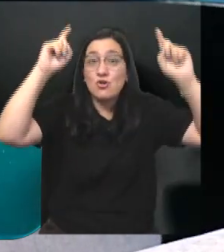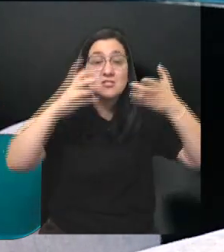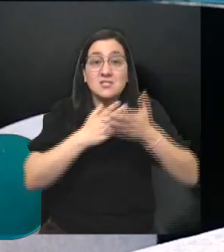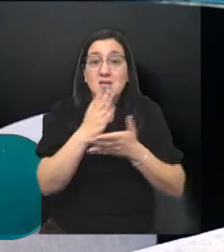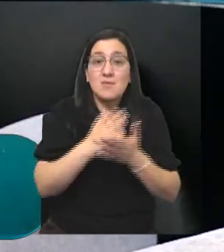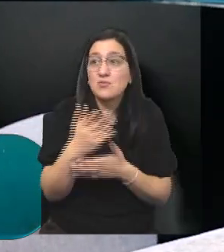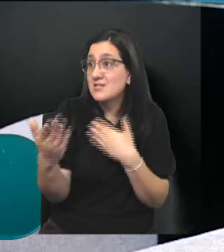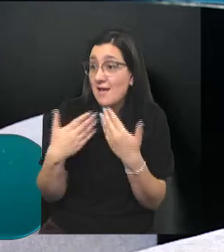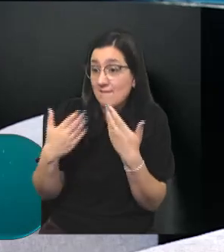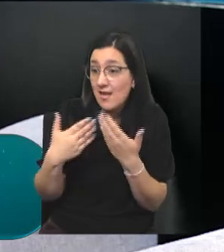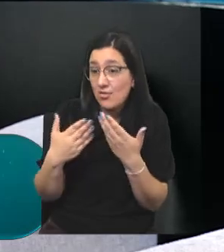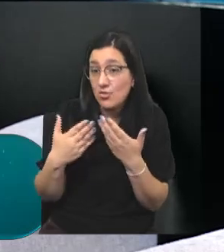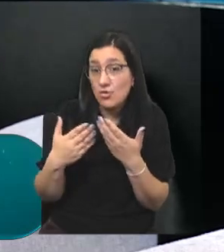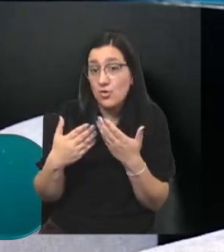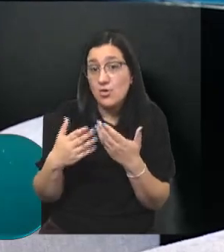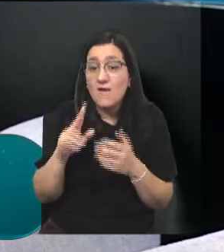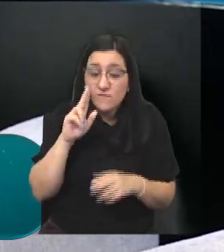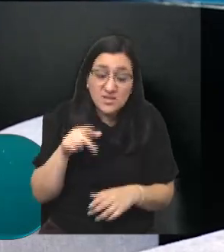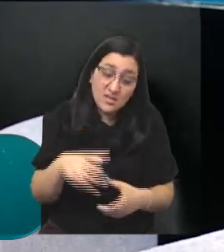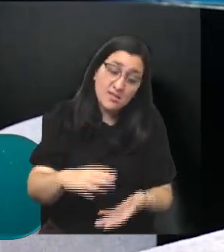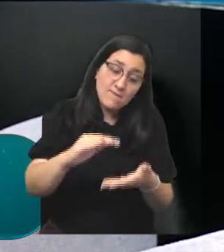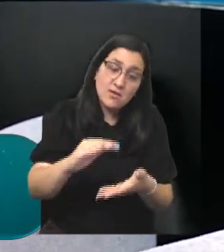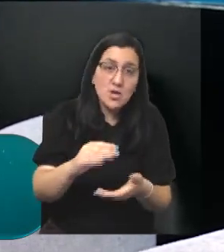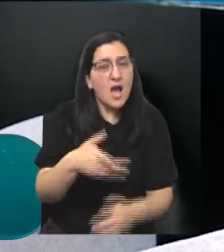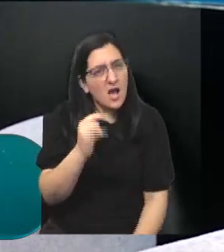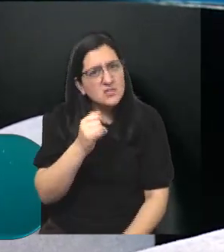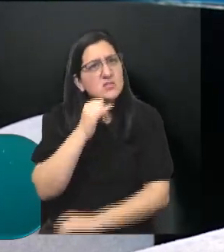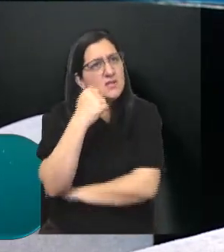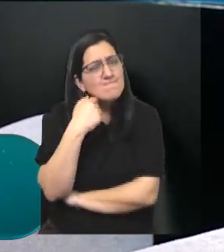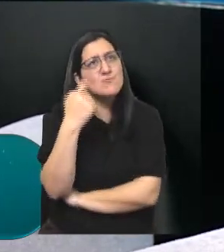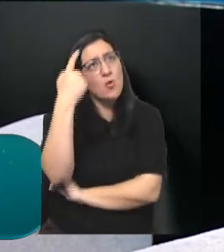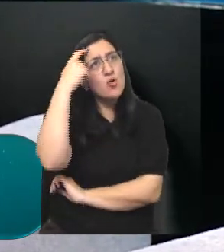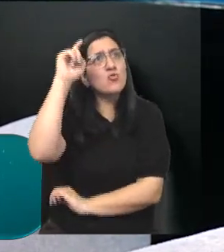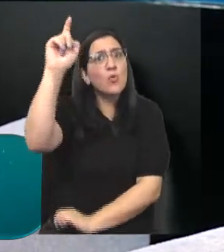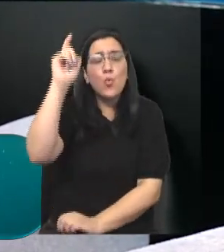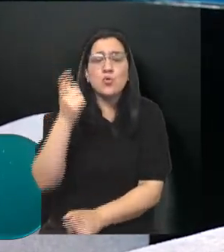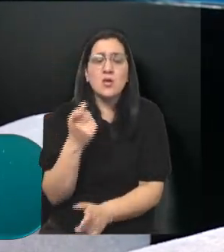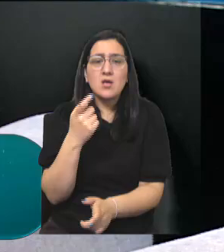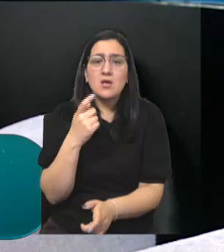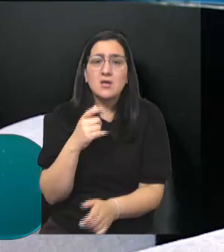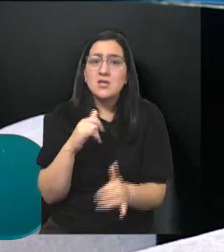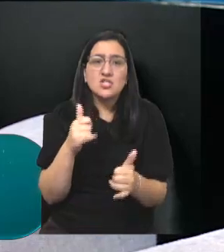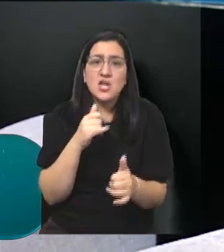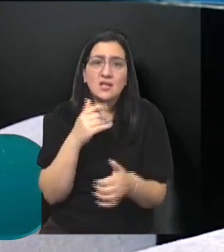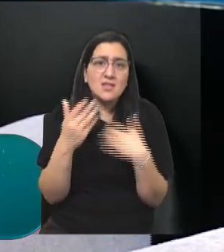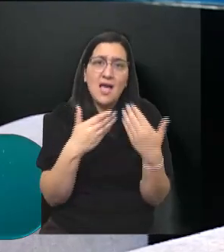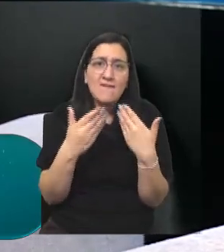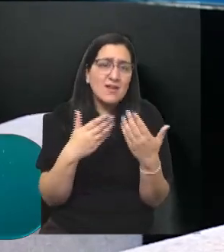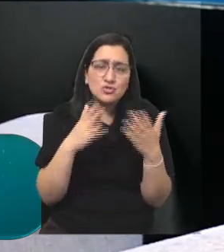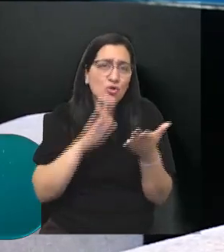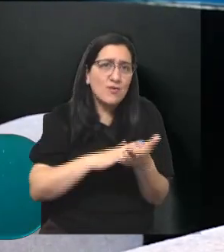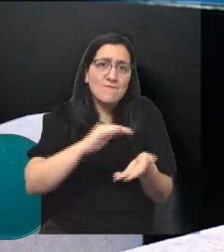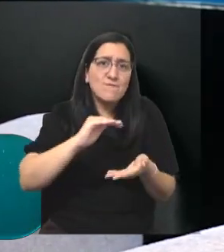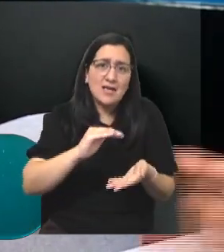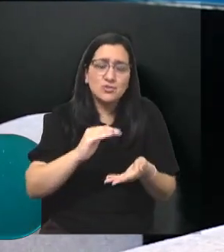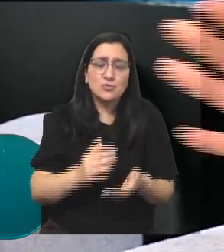No, vos estás conversando con él en casa y decimos, ¿viste que este vaso? Él dice, ¿sabés qué se me ocurre? Y ya viene o un libro de vaso o algo. Sí, sí. Ale...